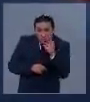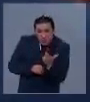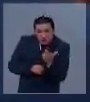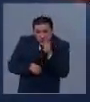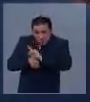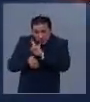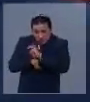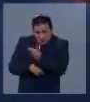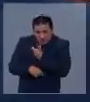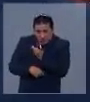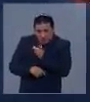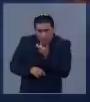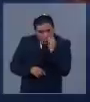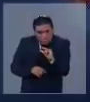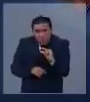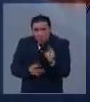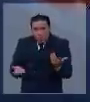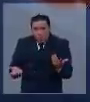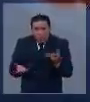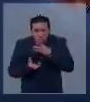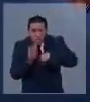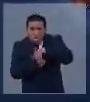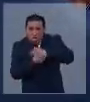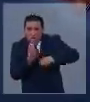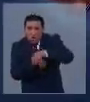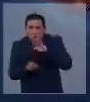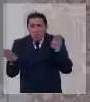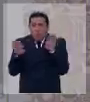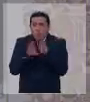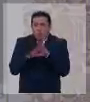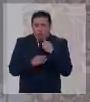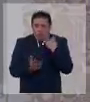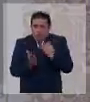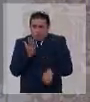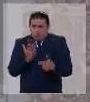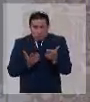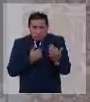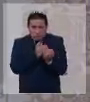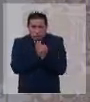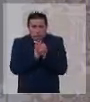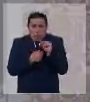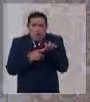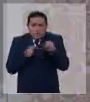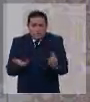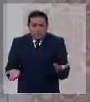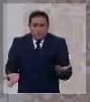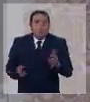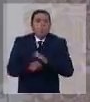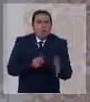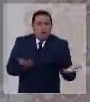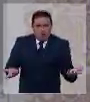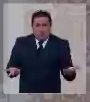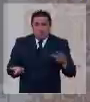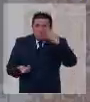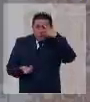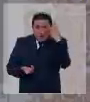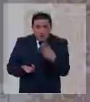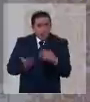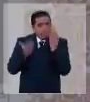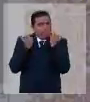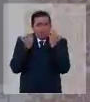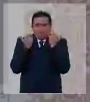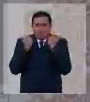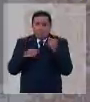decirle, pues órale? No hay en México alguien que pague 40 pesos diarios. Ningún trabajador va a trabajar por 40 pesos